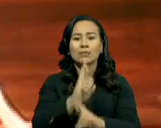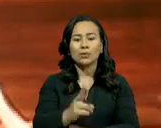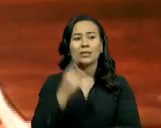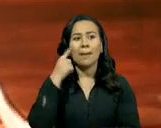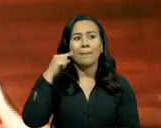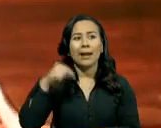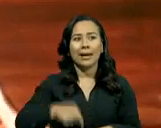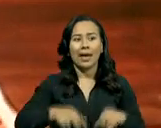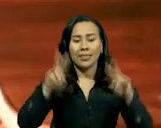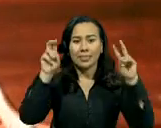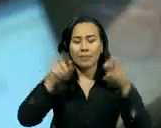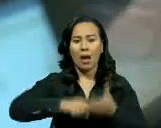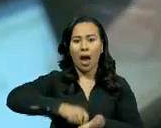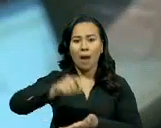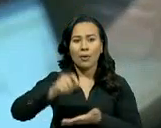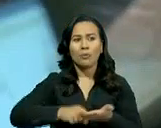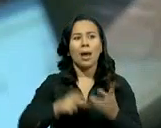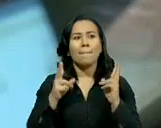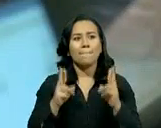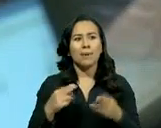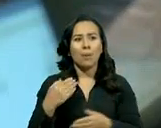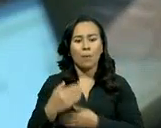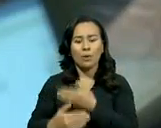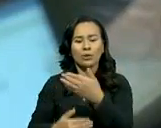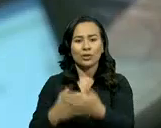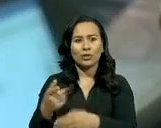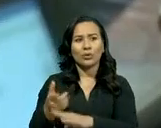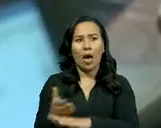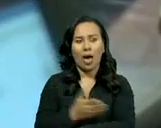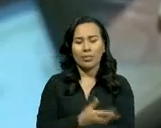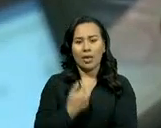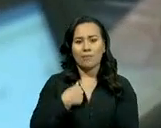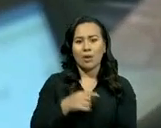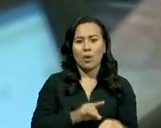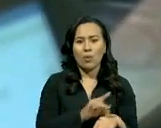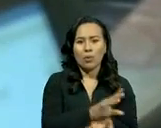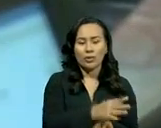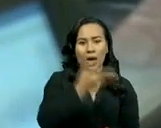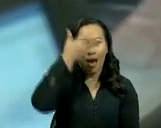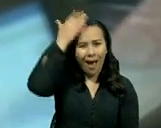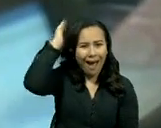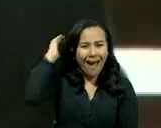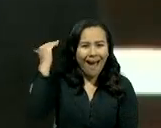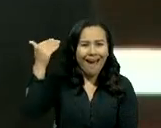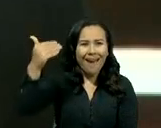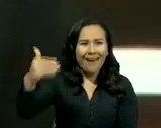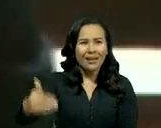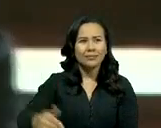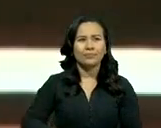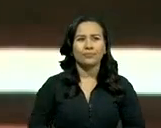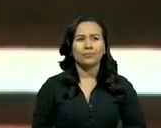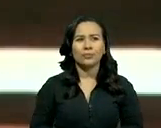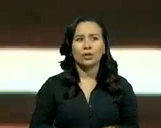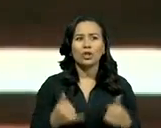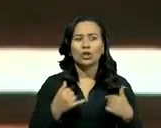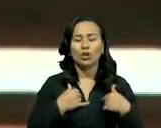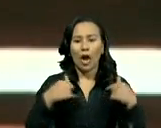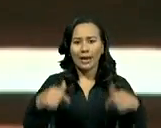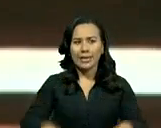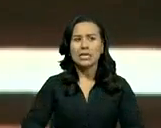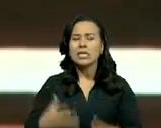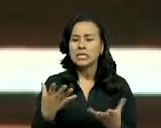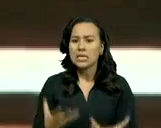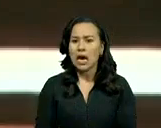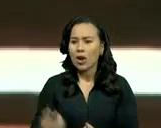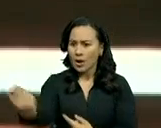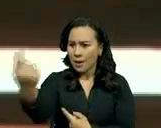este caso se aplique el mismo procedimiento que se aplicó cuando fue destituido de la presidencia de la Asamblea. Para que aquí rindan cuentas al